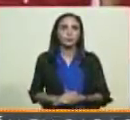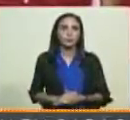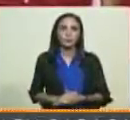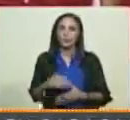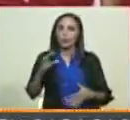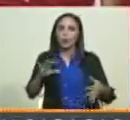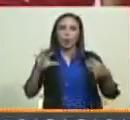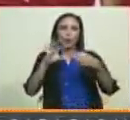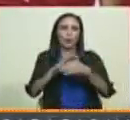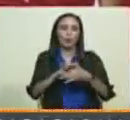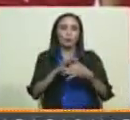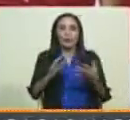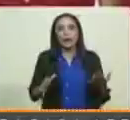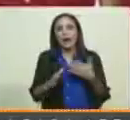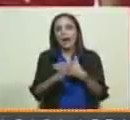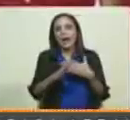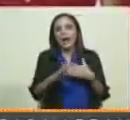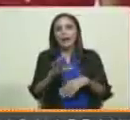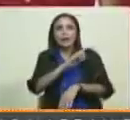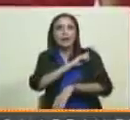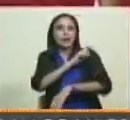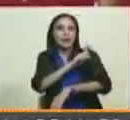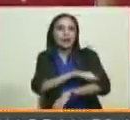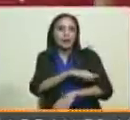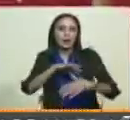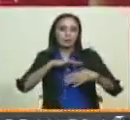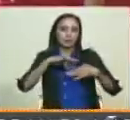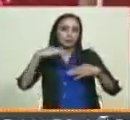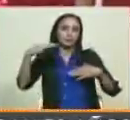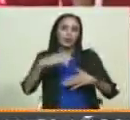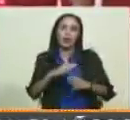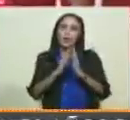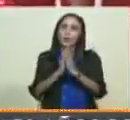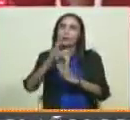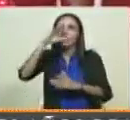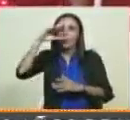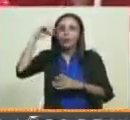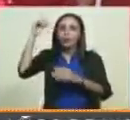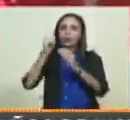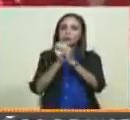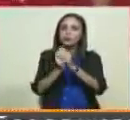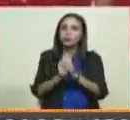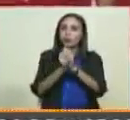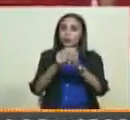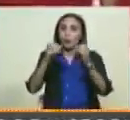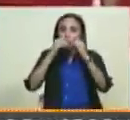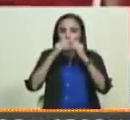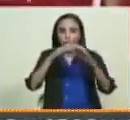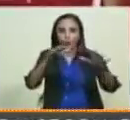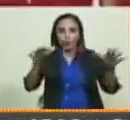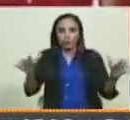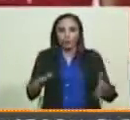fuerzas espirituales. Pedirle al Padre Creador que nos bendiga.